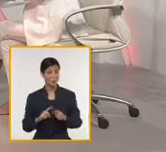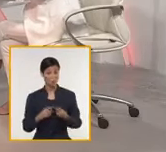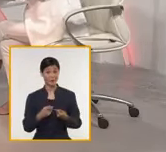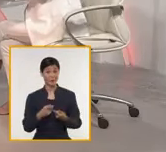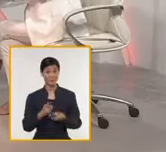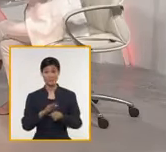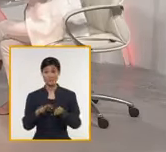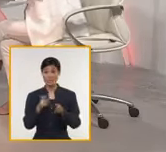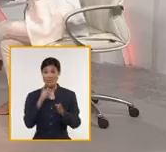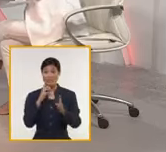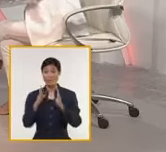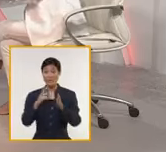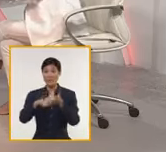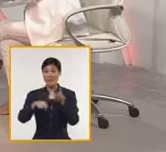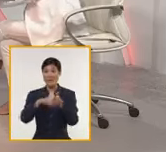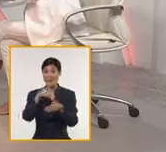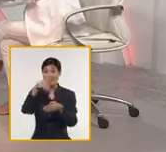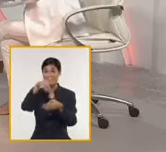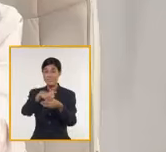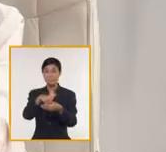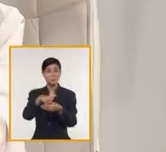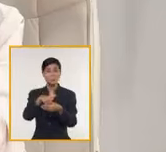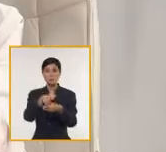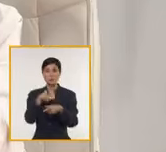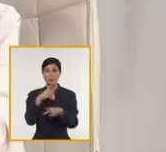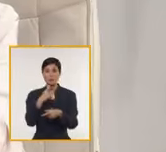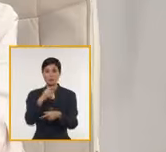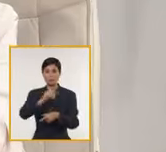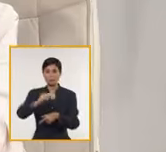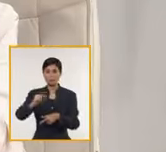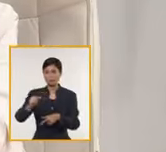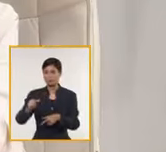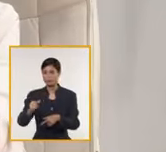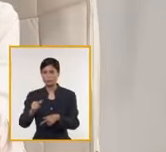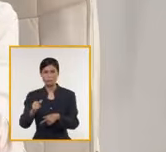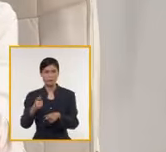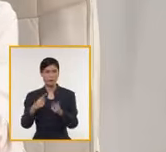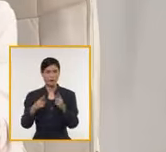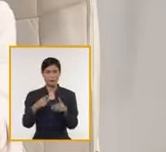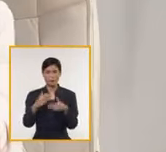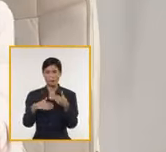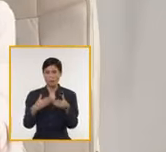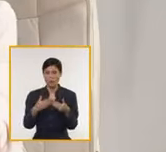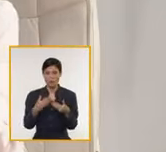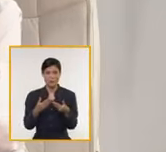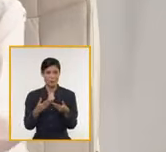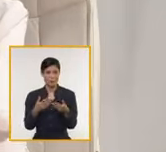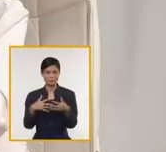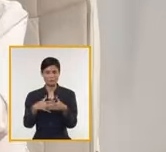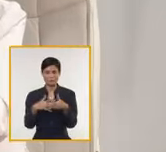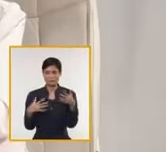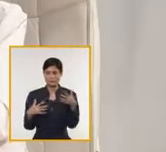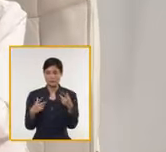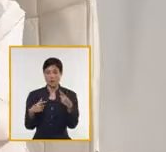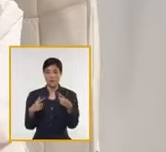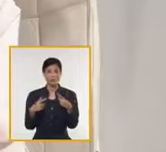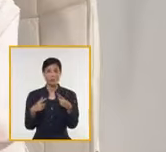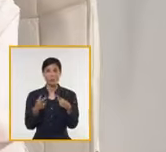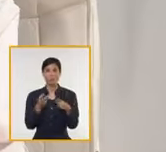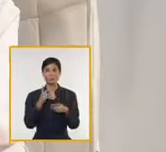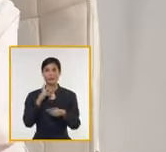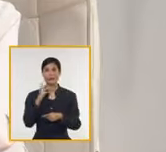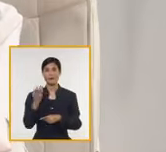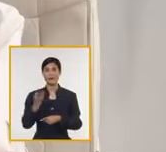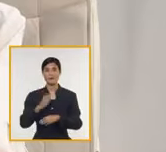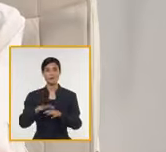venezolanos. Y desde los últimos años otra vez vemos ese apego de esa comunicación política anclada, que es una